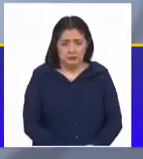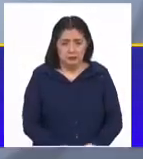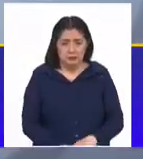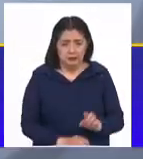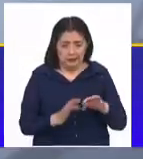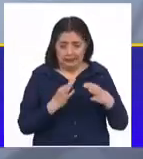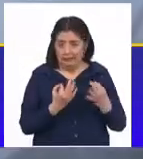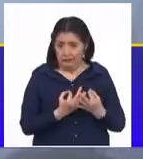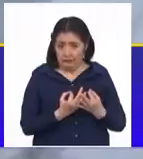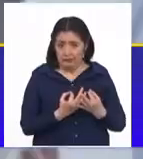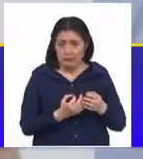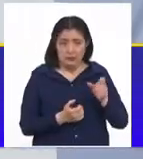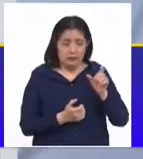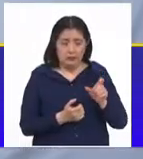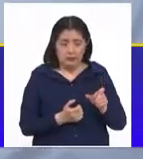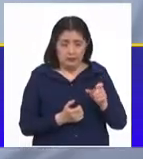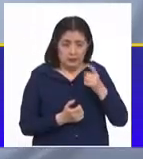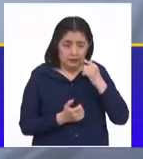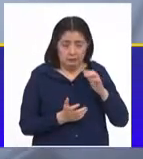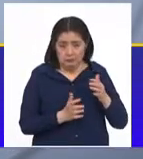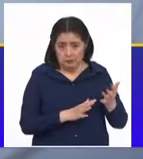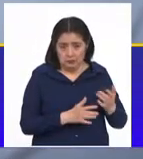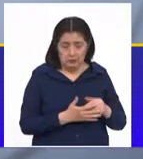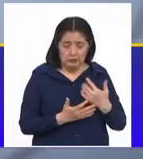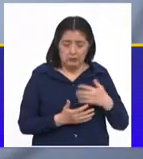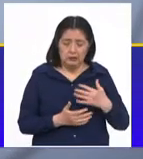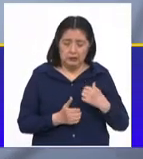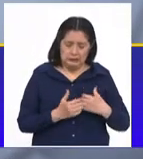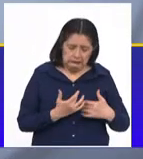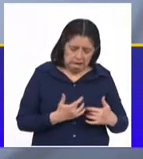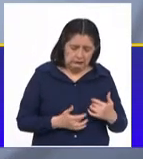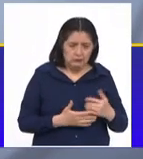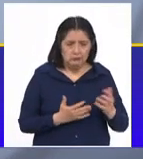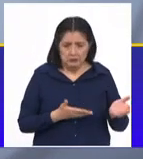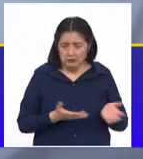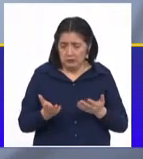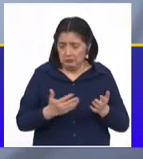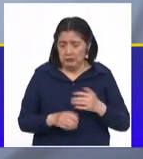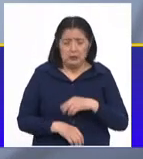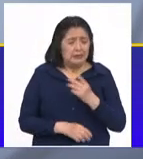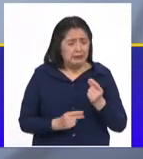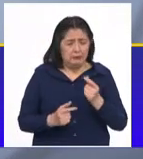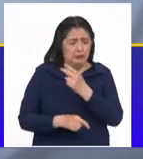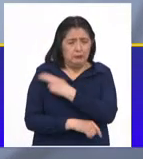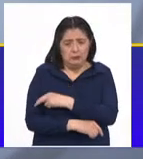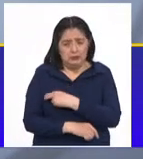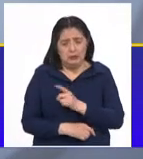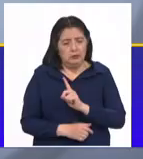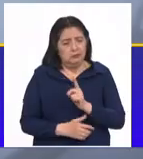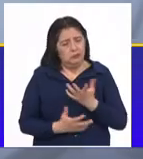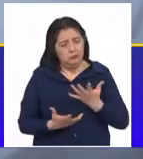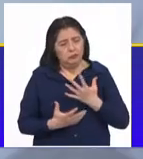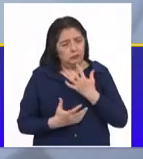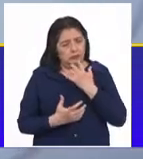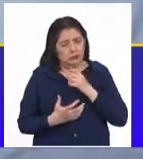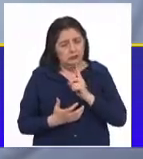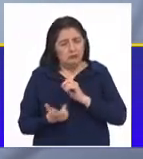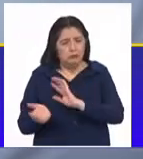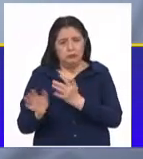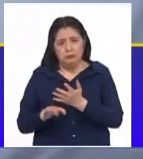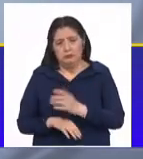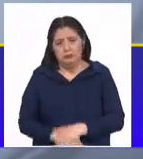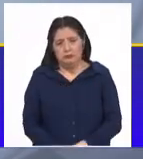La familia de la víctima está devastada porque aunque lo trasladaron rápidamente al hospital de ATE, no resistió y falleció en el